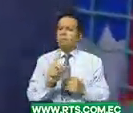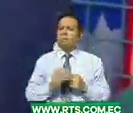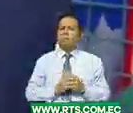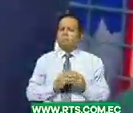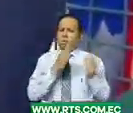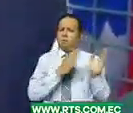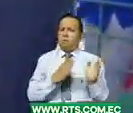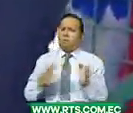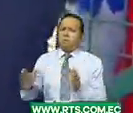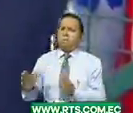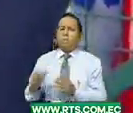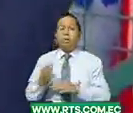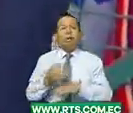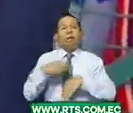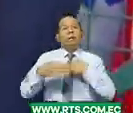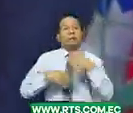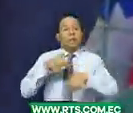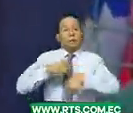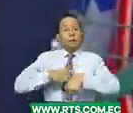puertas.